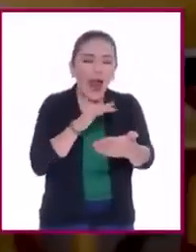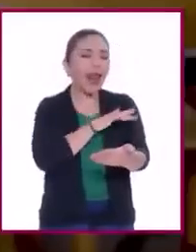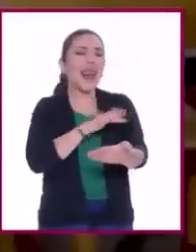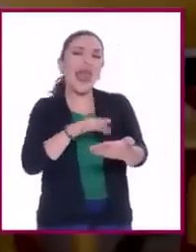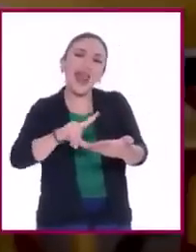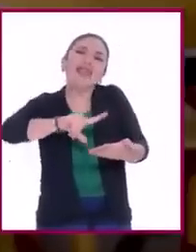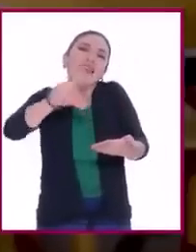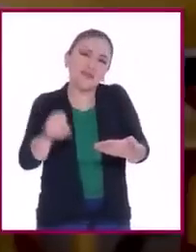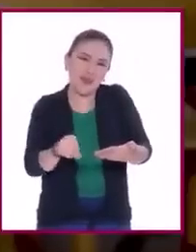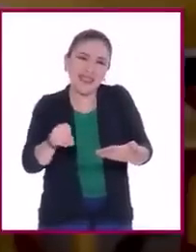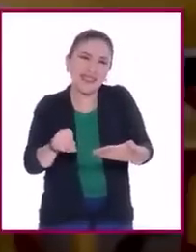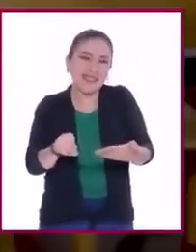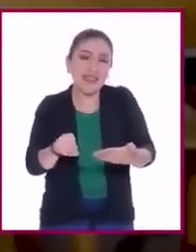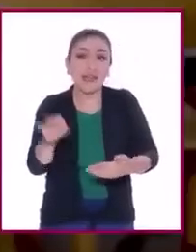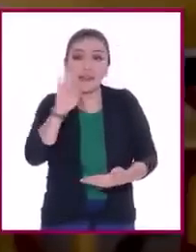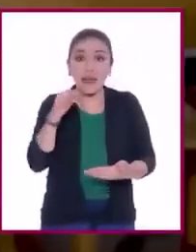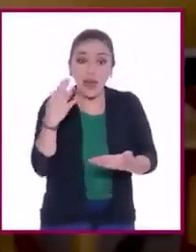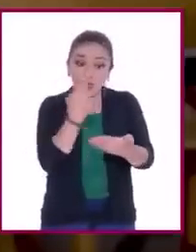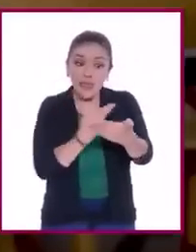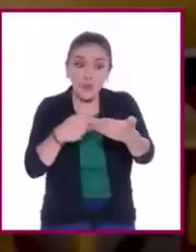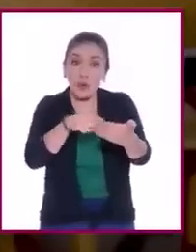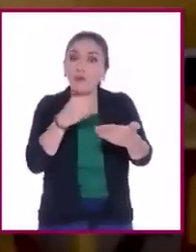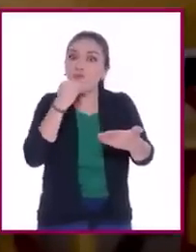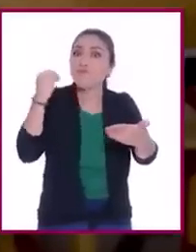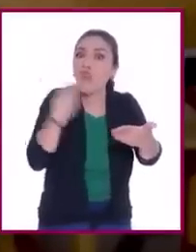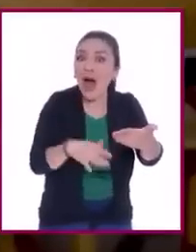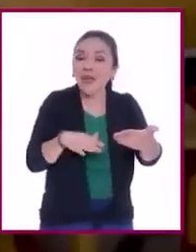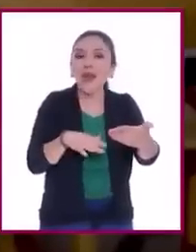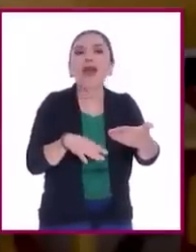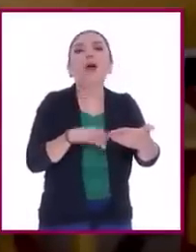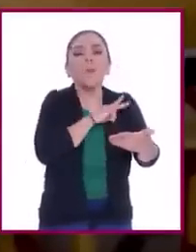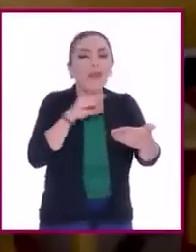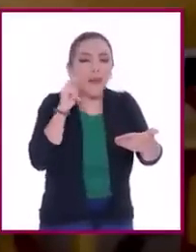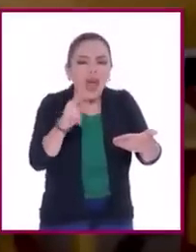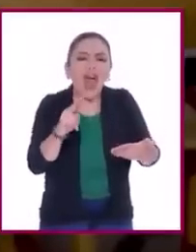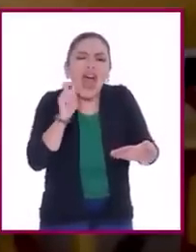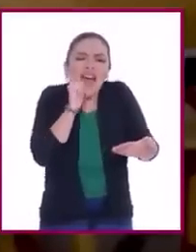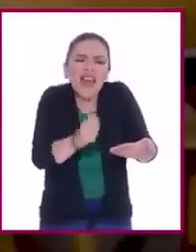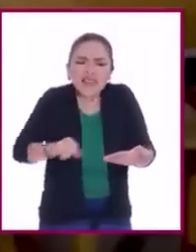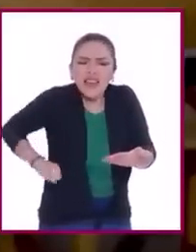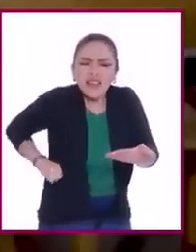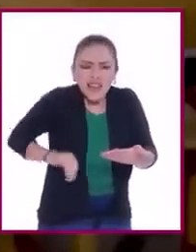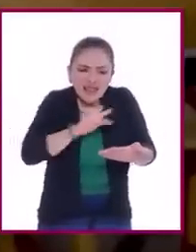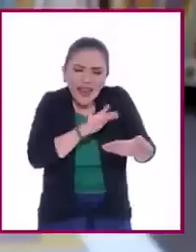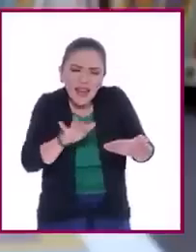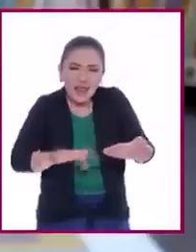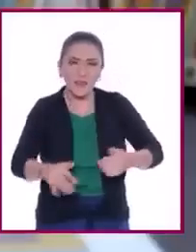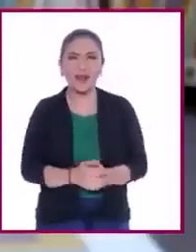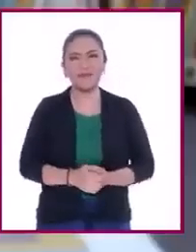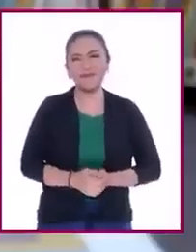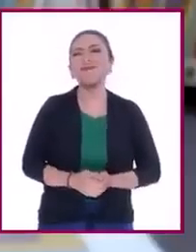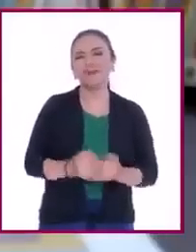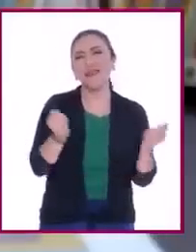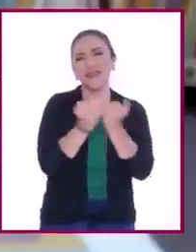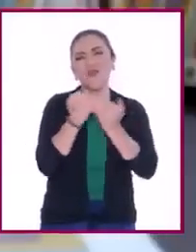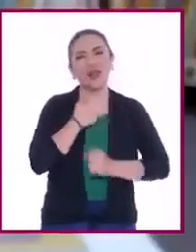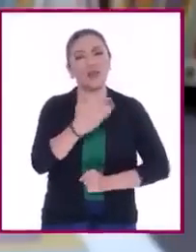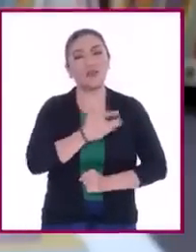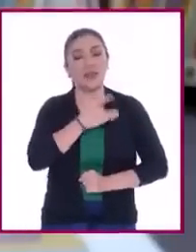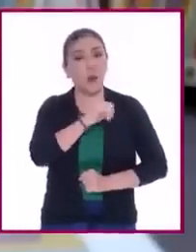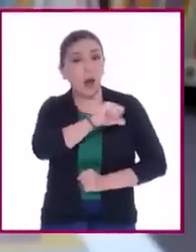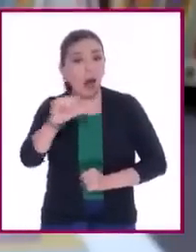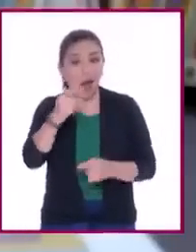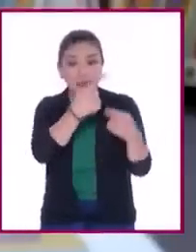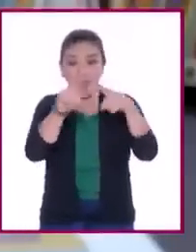antes de leer Entonces si el dibujo los atrapa la lectura va a fluir Entonces yo Considero que también